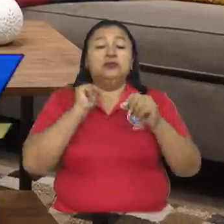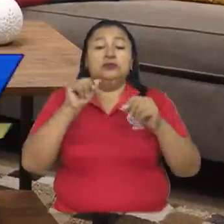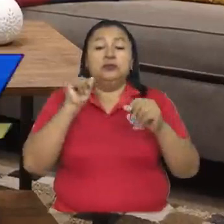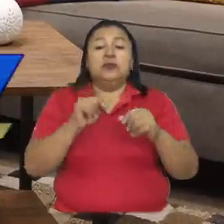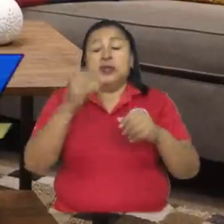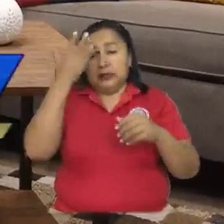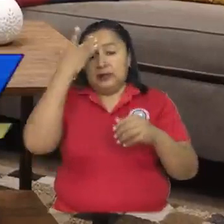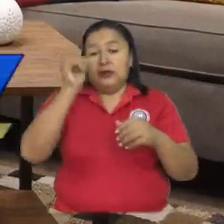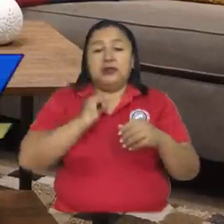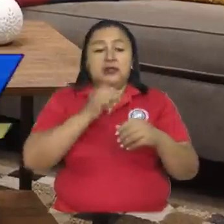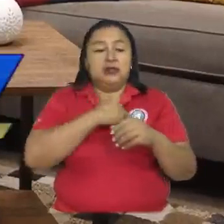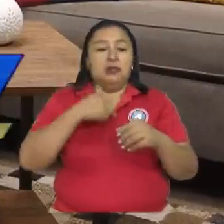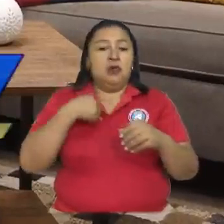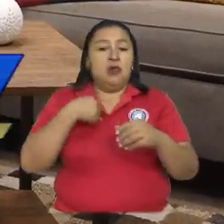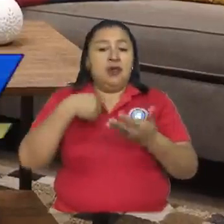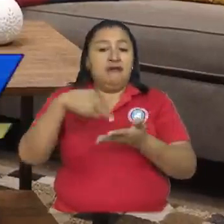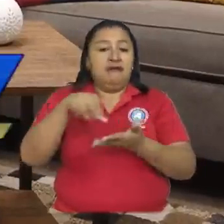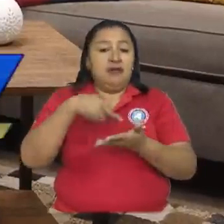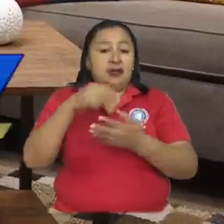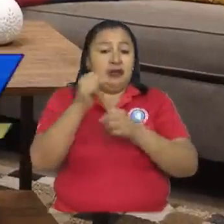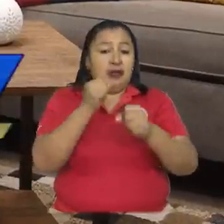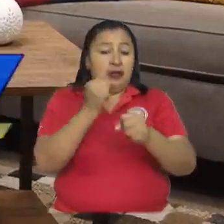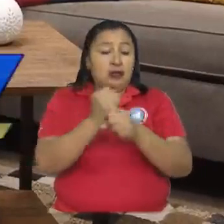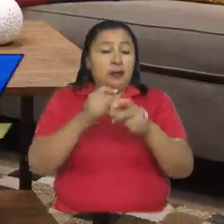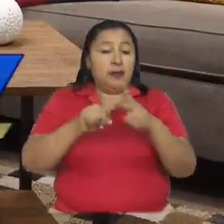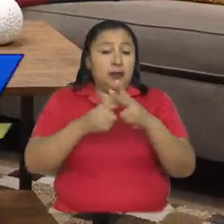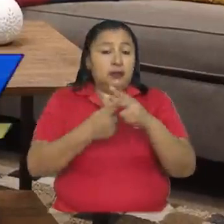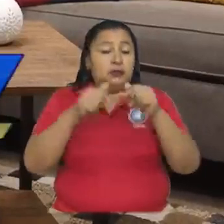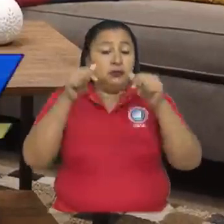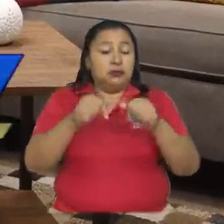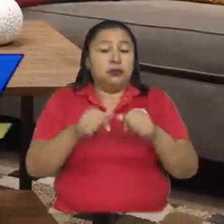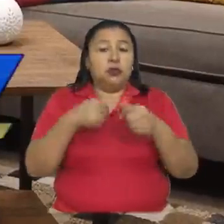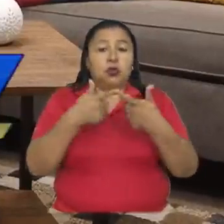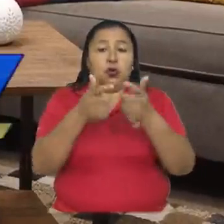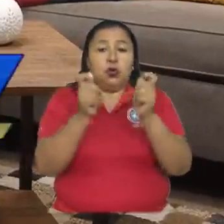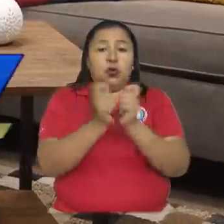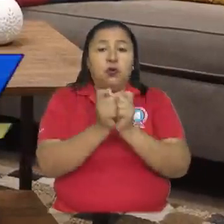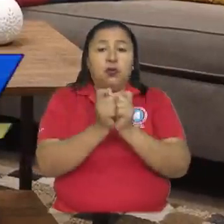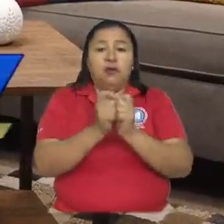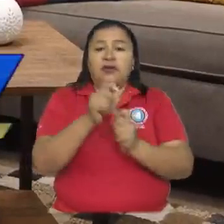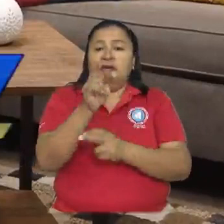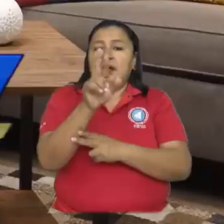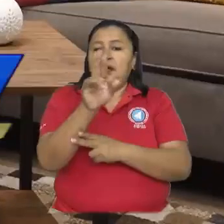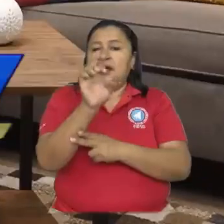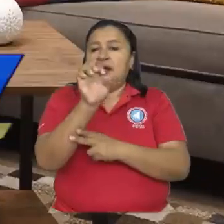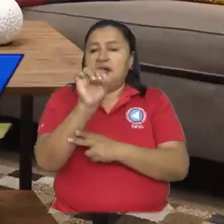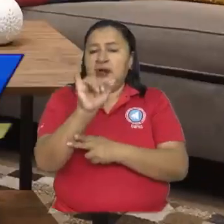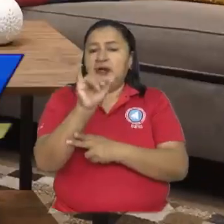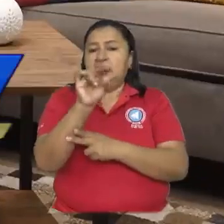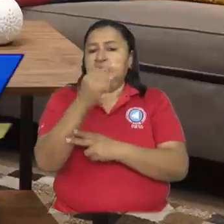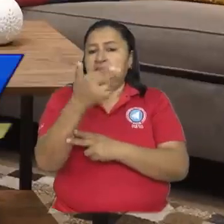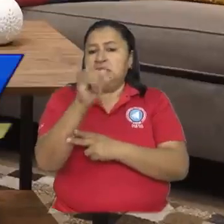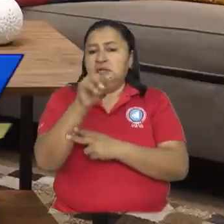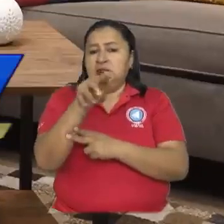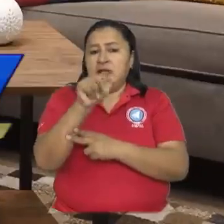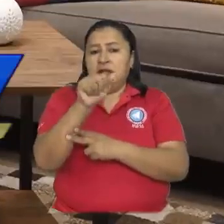año, unas fiestas populares amenizadas por grupos como el Rey del Chinamo, como